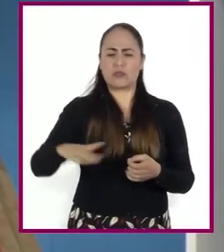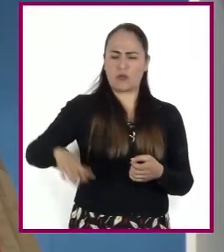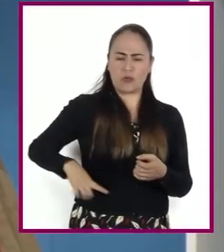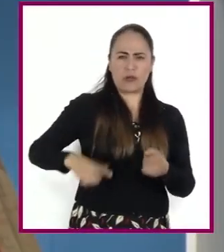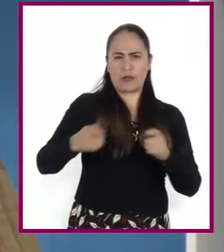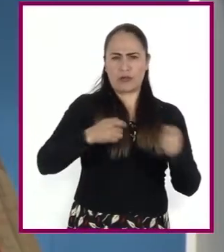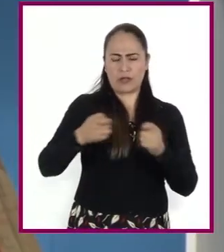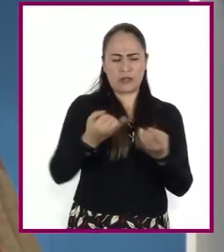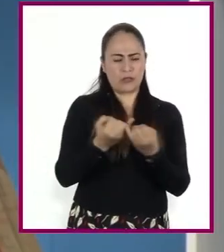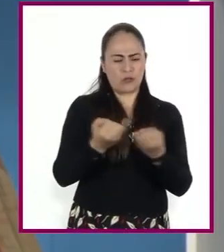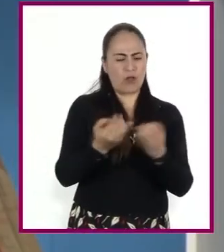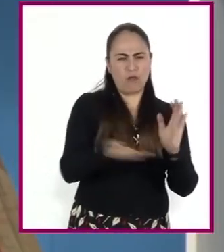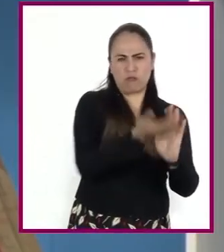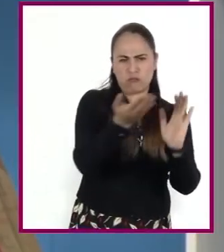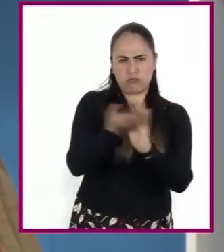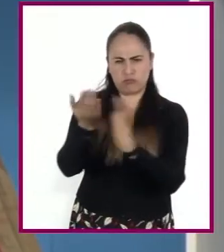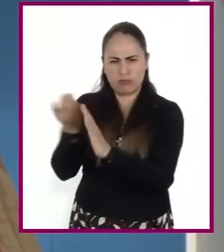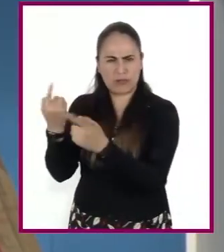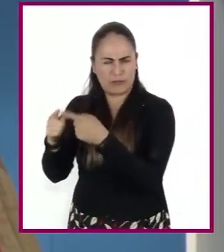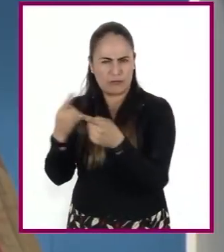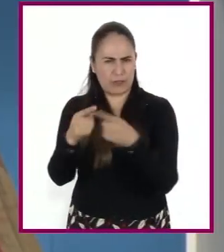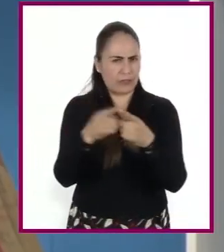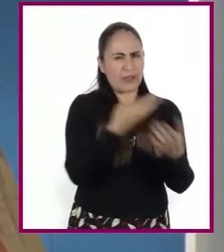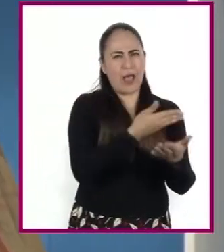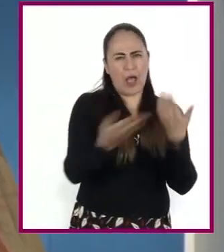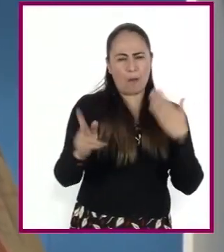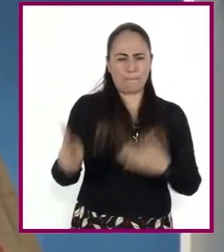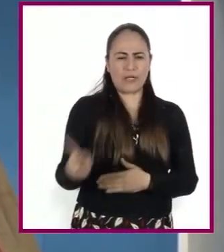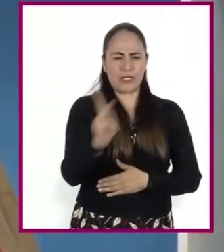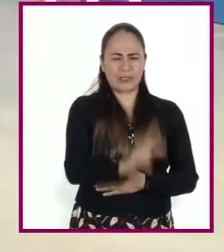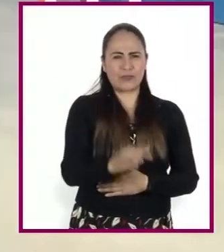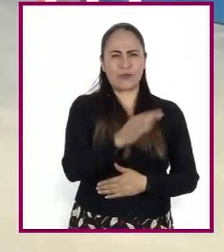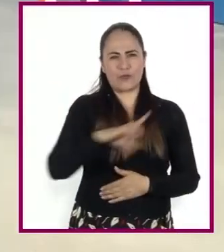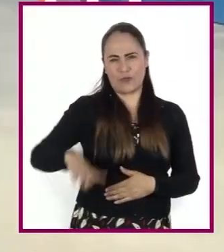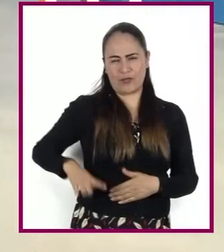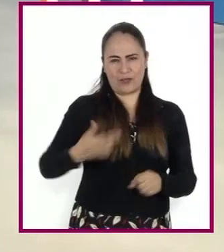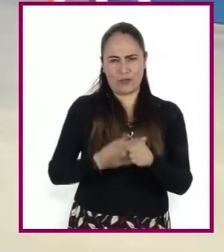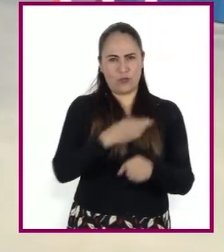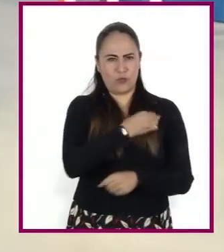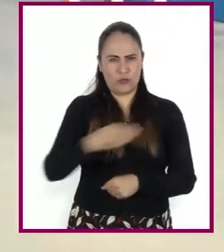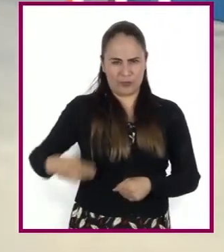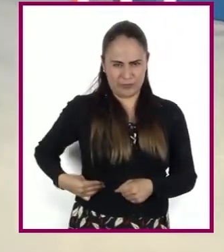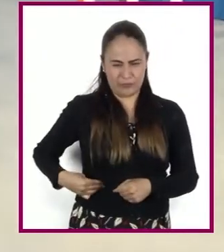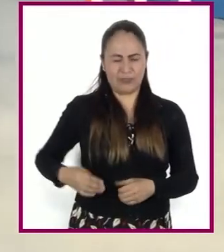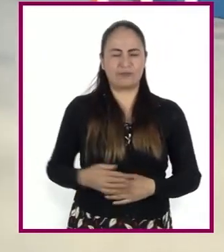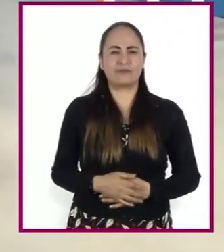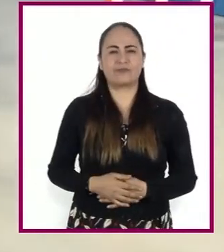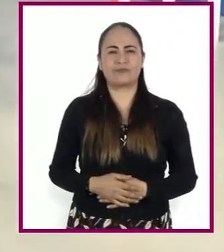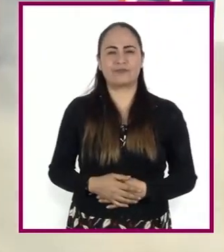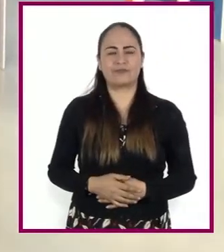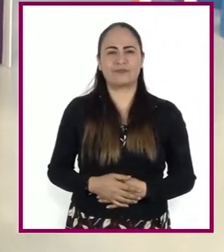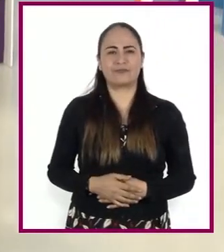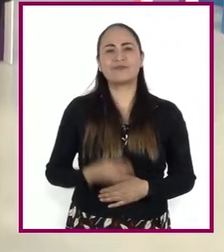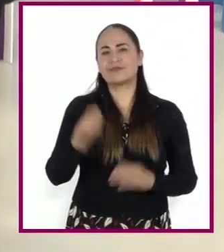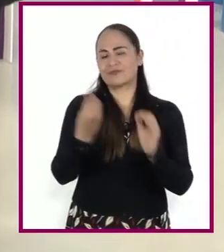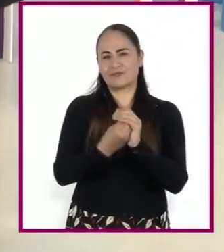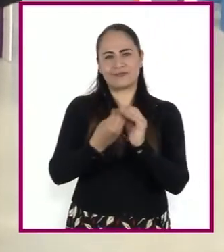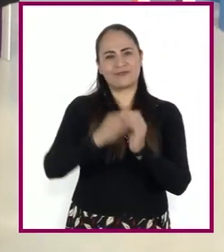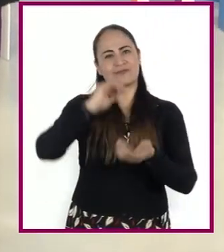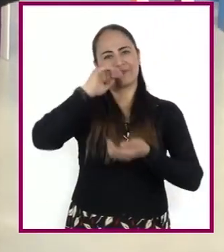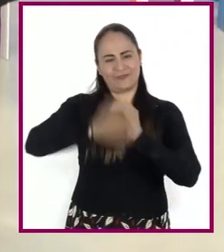problemas importantes. Alcaldes mayores, gobernaban de manera local una provincia o reino de Nueva